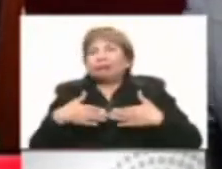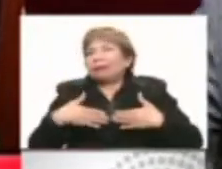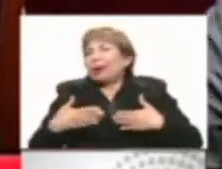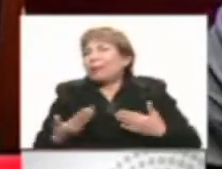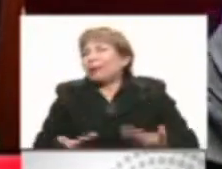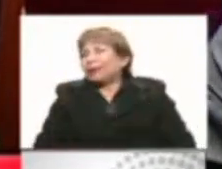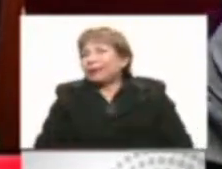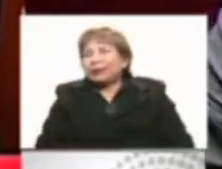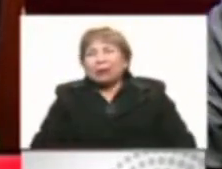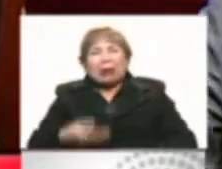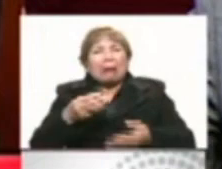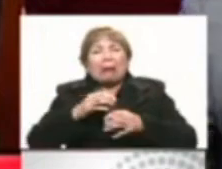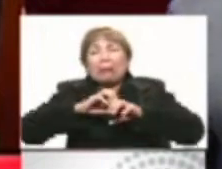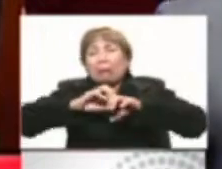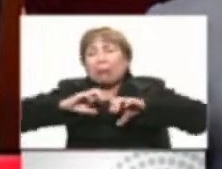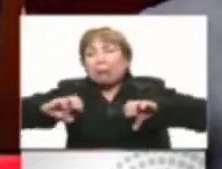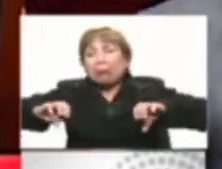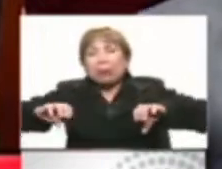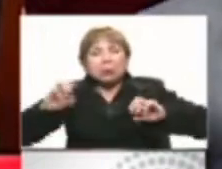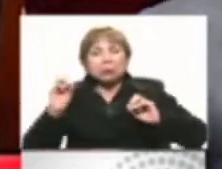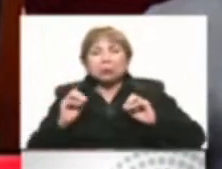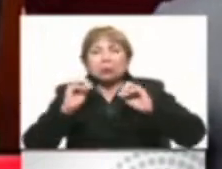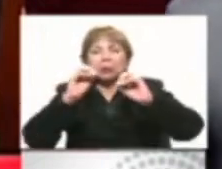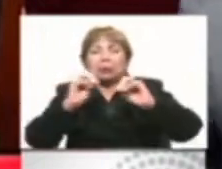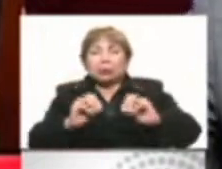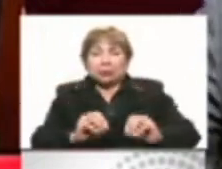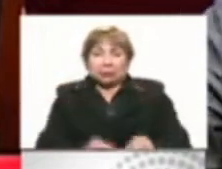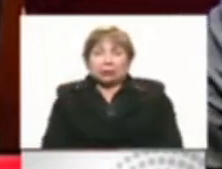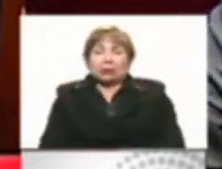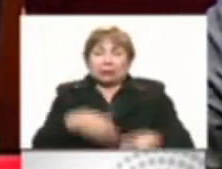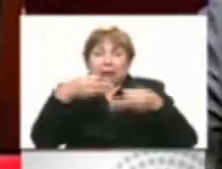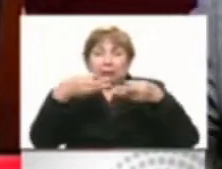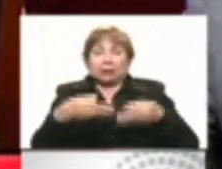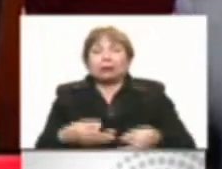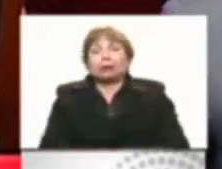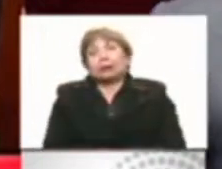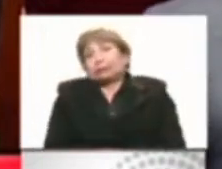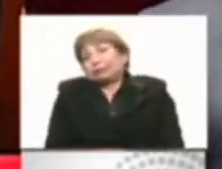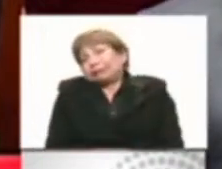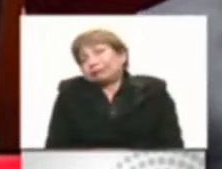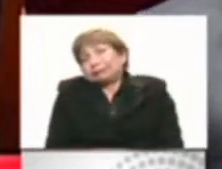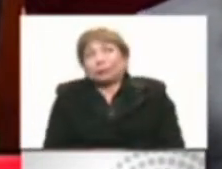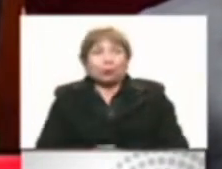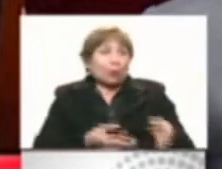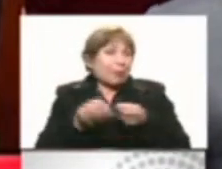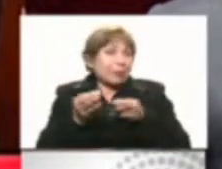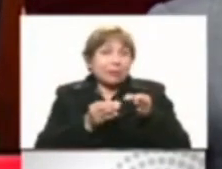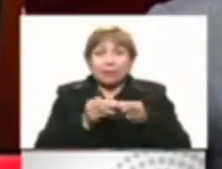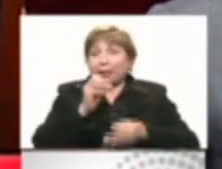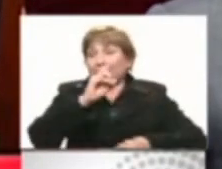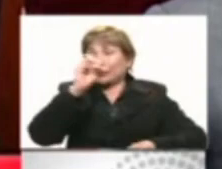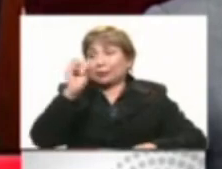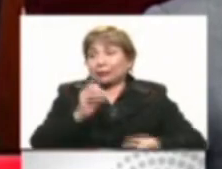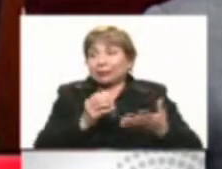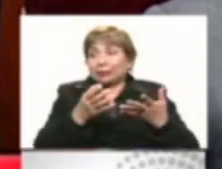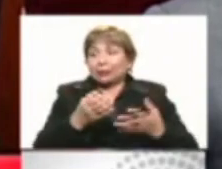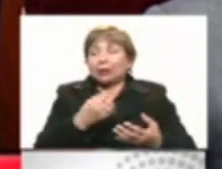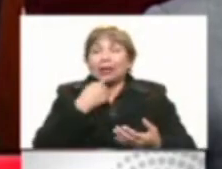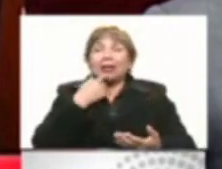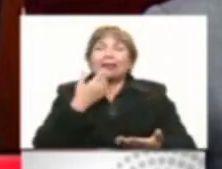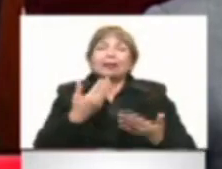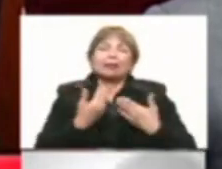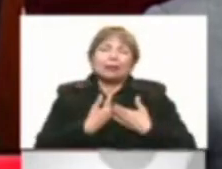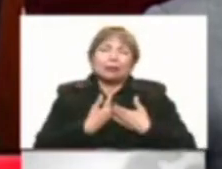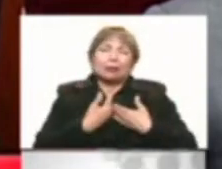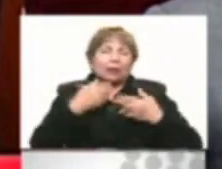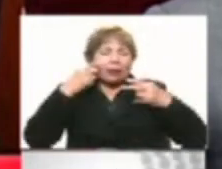la mayor parte de los fondos separados no se han colocado. Esa es la realidad, ¿no? Puedo explicar las cifras más en detalle si es que lo desean, y por eso tenemos